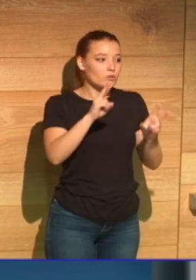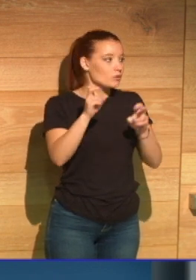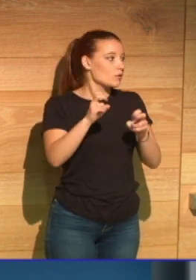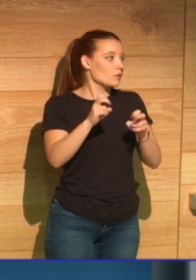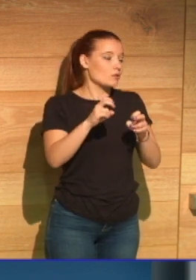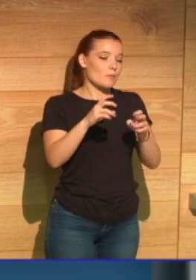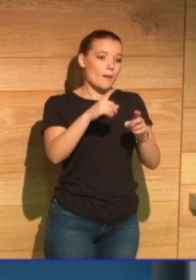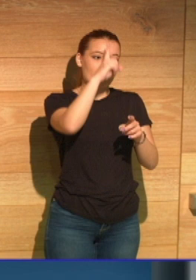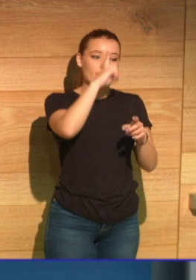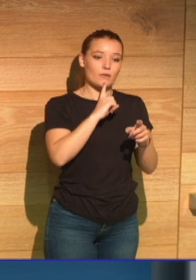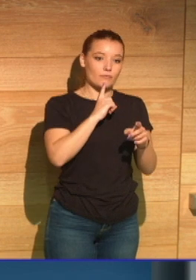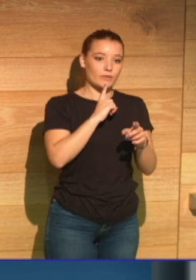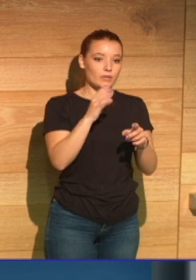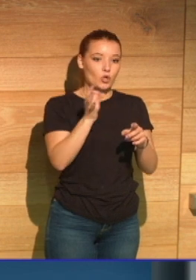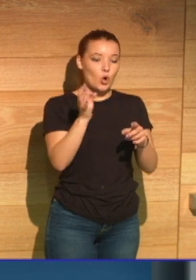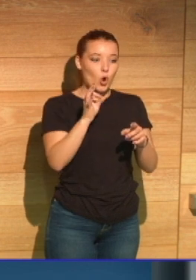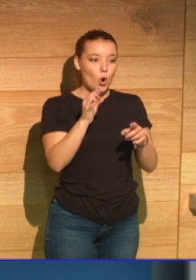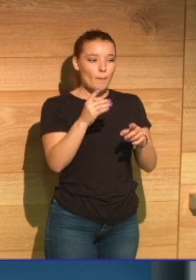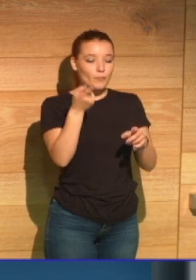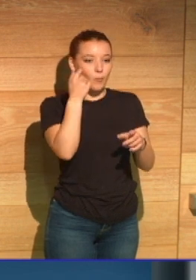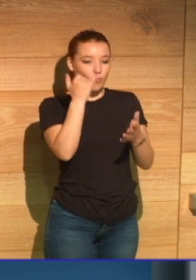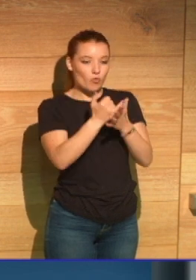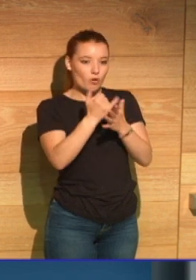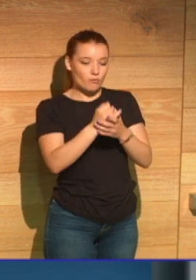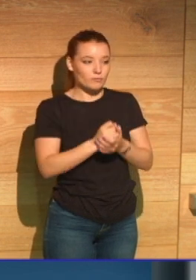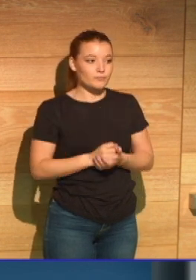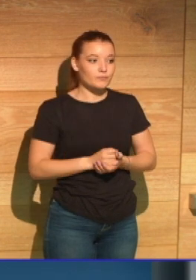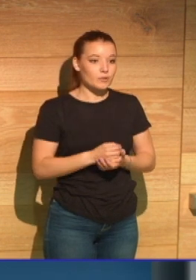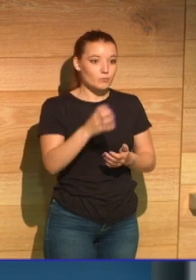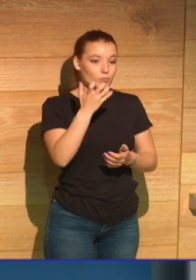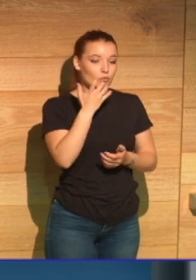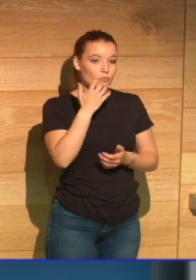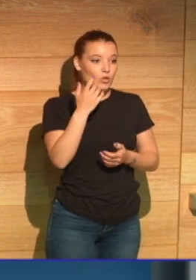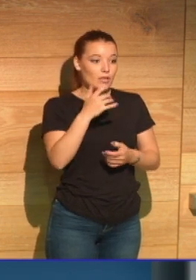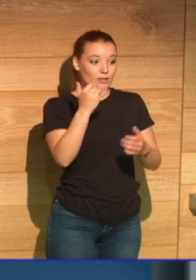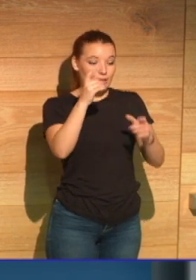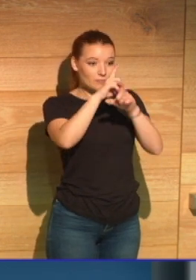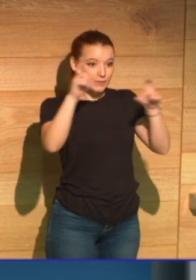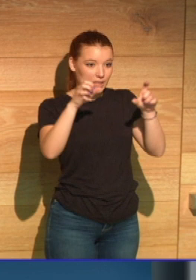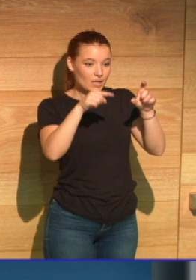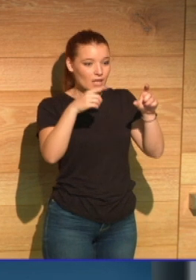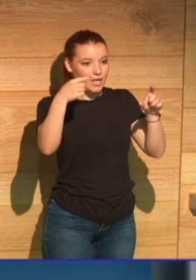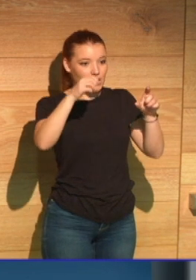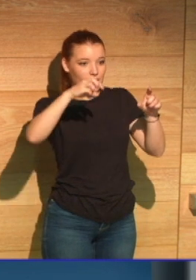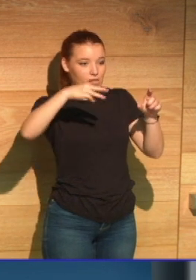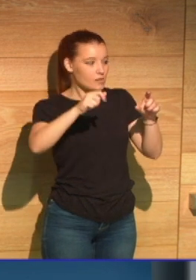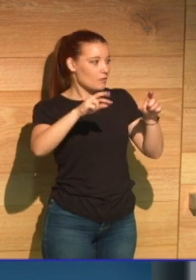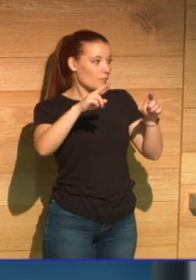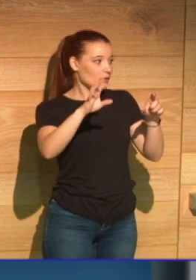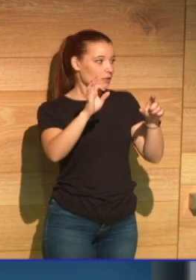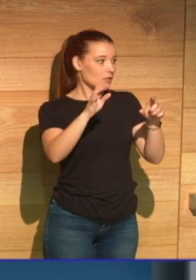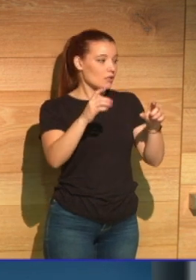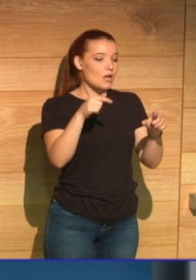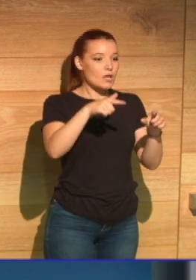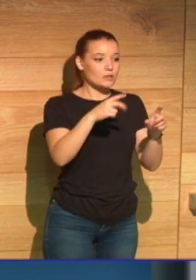o el perfil de los videojuegos cuando eres joven y estás en una empresa y te saben gamer. Y trabajamos no solamente este tema, sino también por el